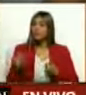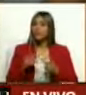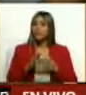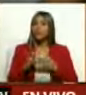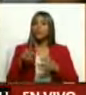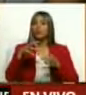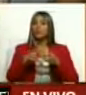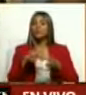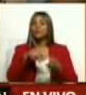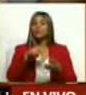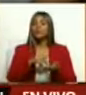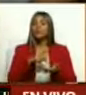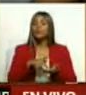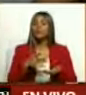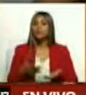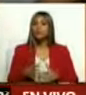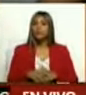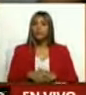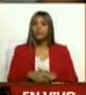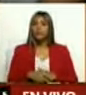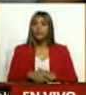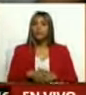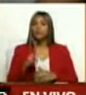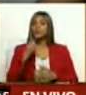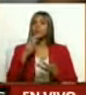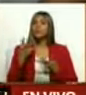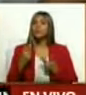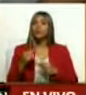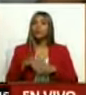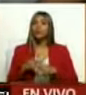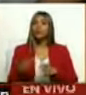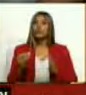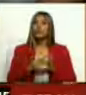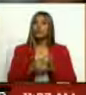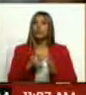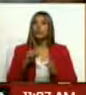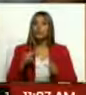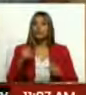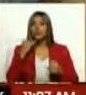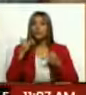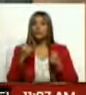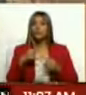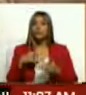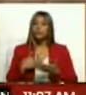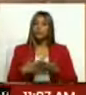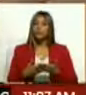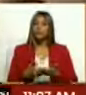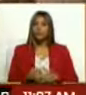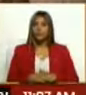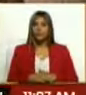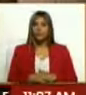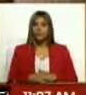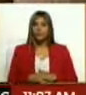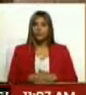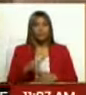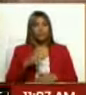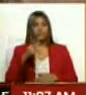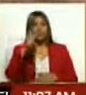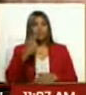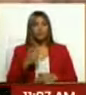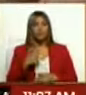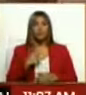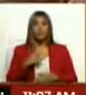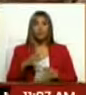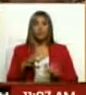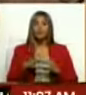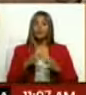qué sector representa y además que nos comentara por qué ha decidido sumarse también a esta iniciativa del referéndum consultivo. Mi nombre es Wilmer Bolívar y represento a